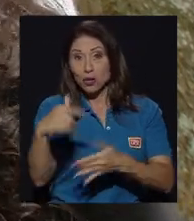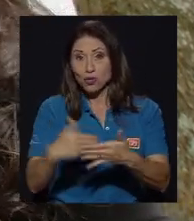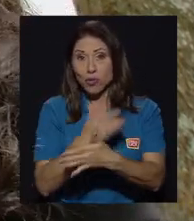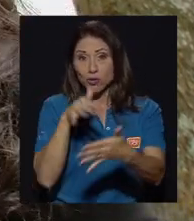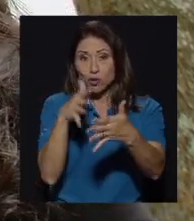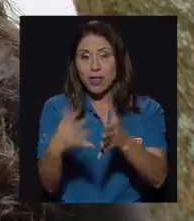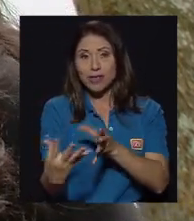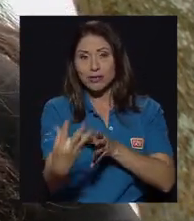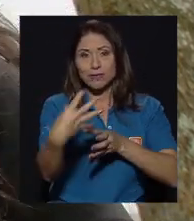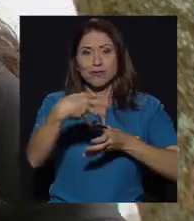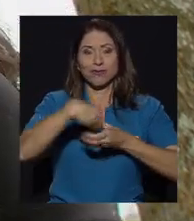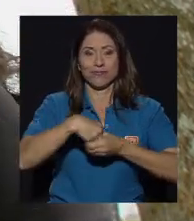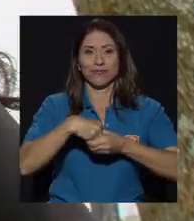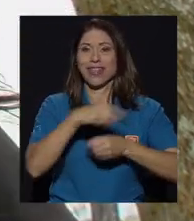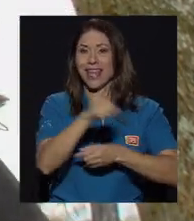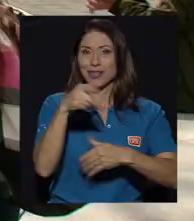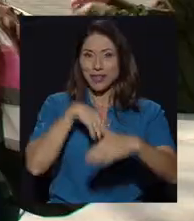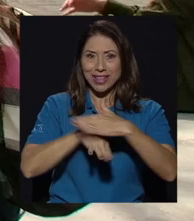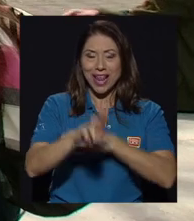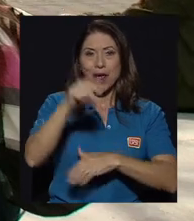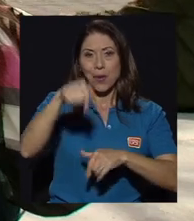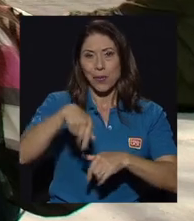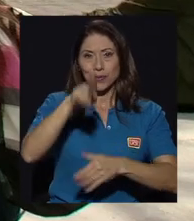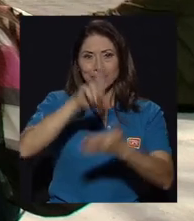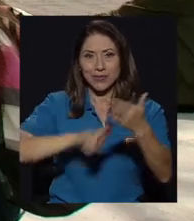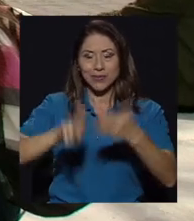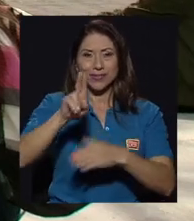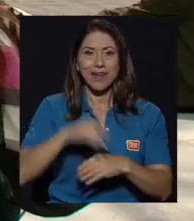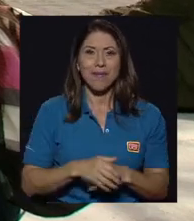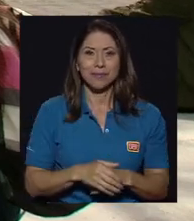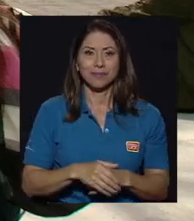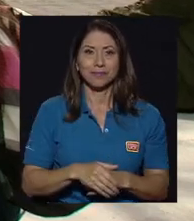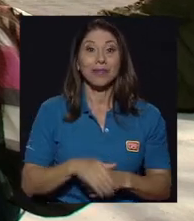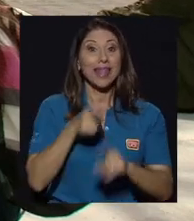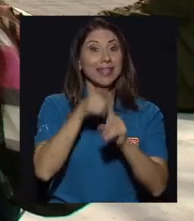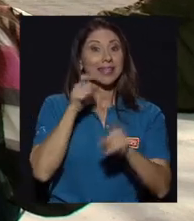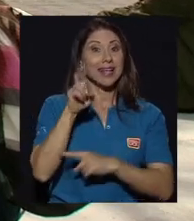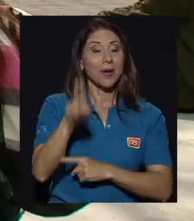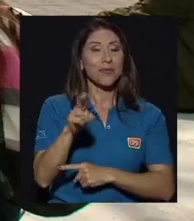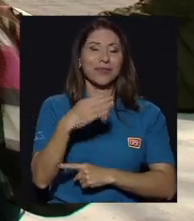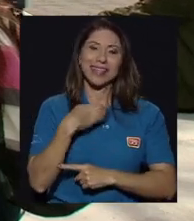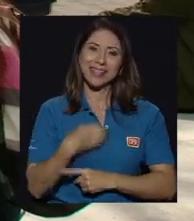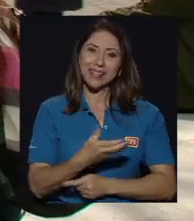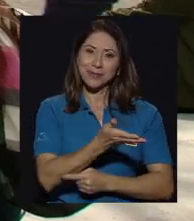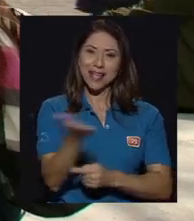más a los nuevos estudiantes que ingresaron hoy a nuestra universidad. En Desde la U les